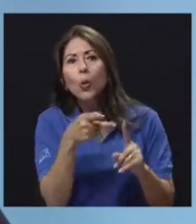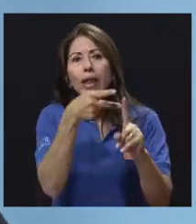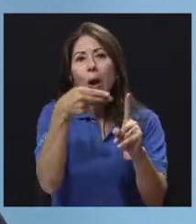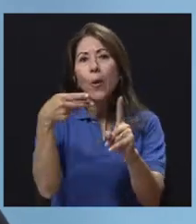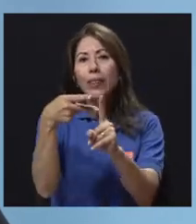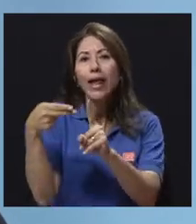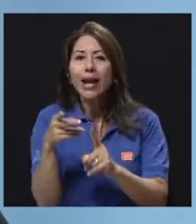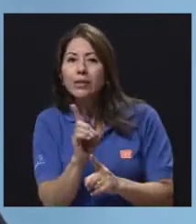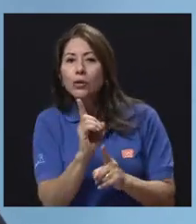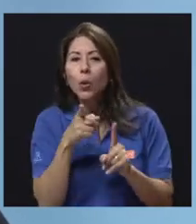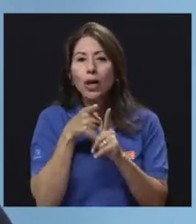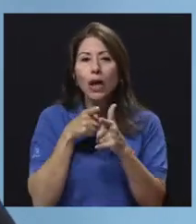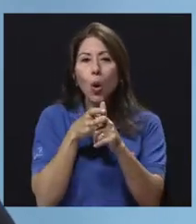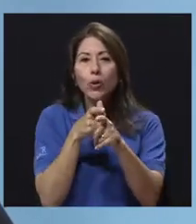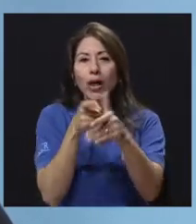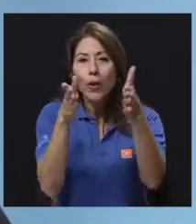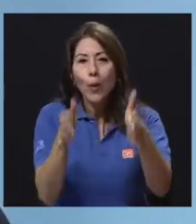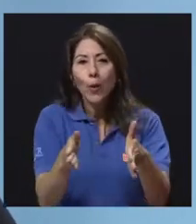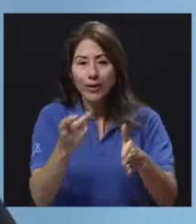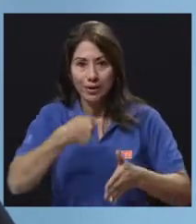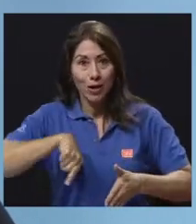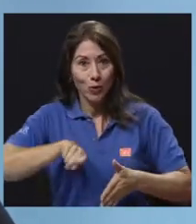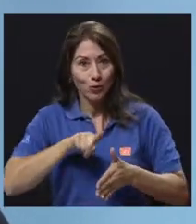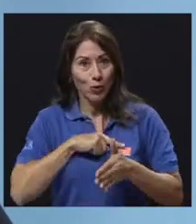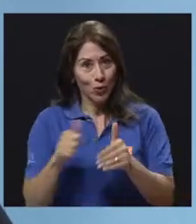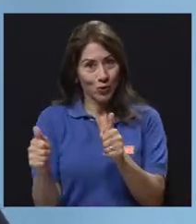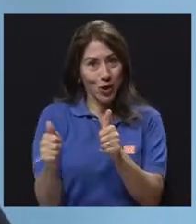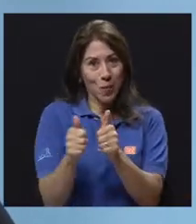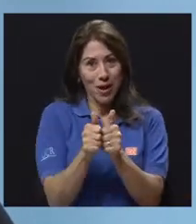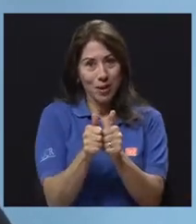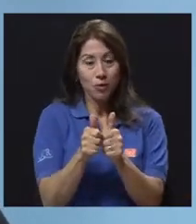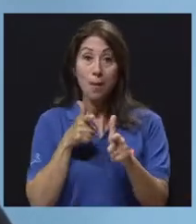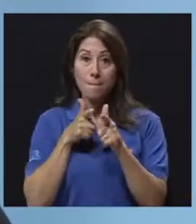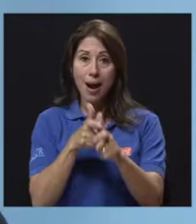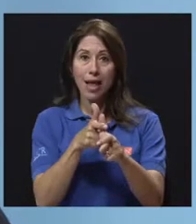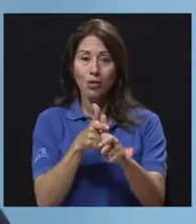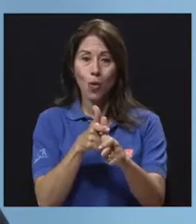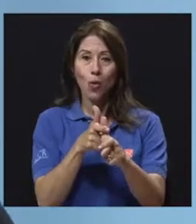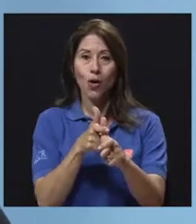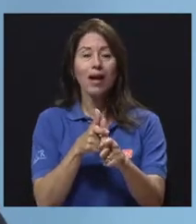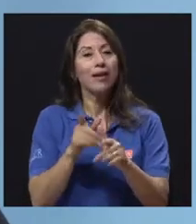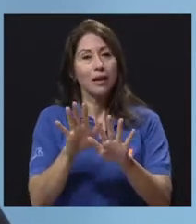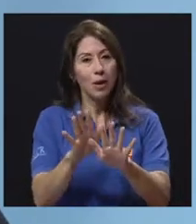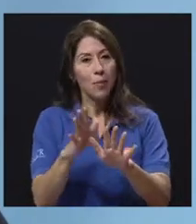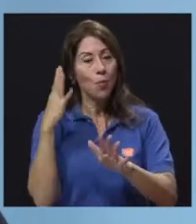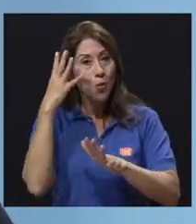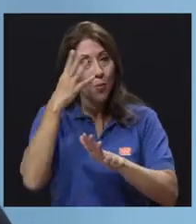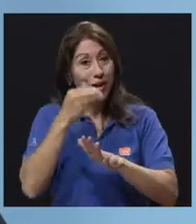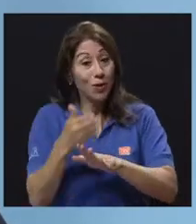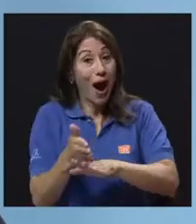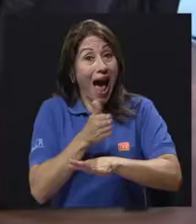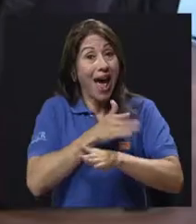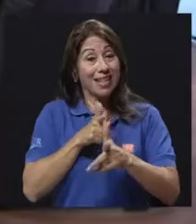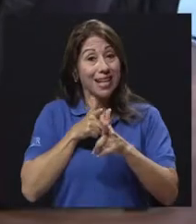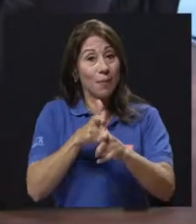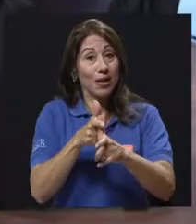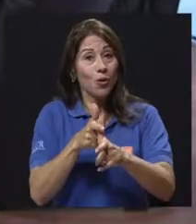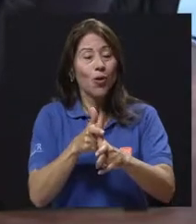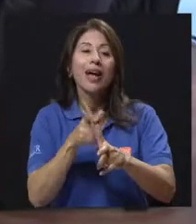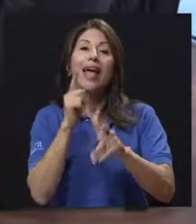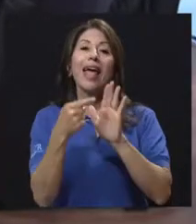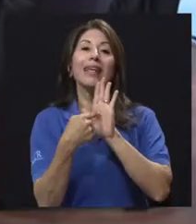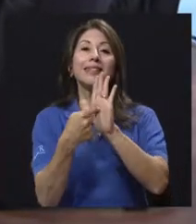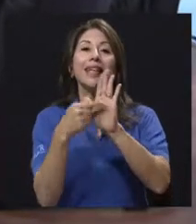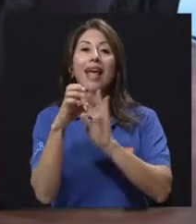digamos, los acompañamos. En la maratón, un evento muy bonito y muy importante antes de la maratón, en la expo, donde ellos recogen su